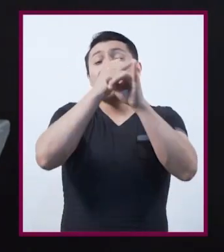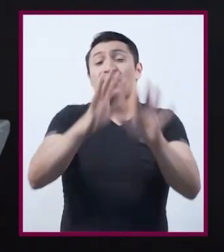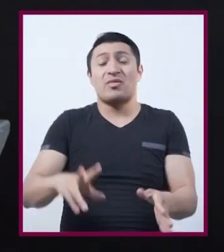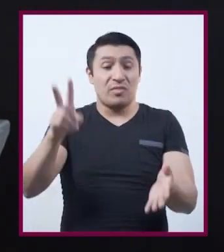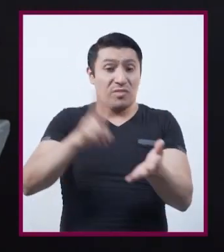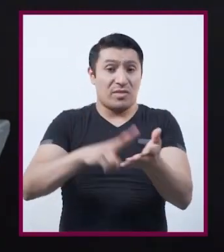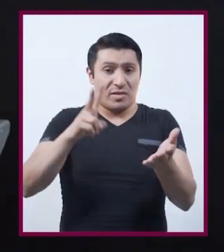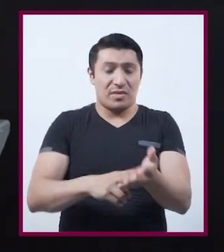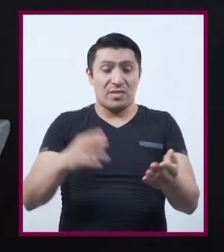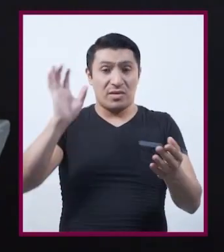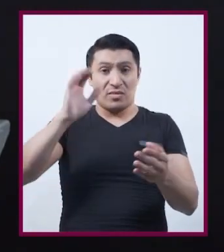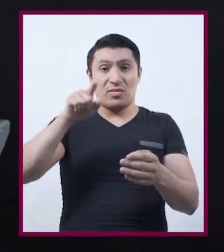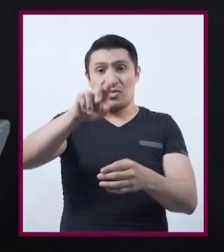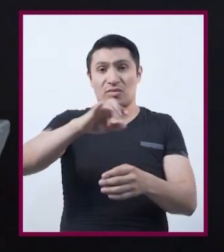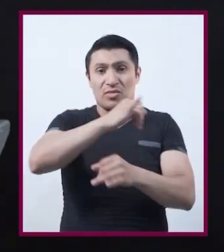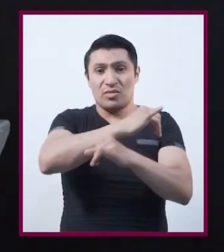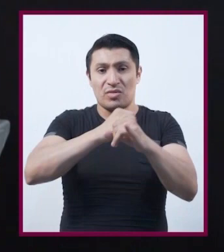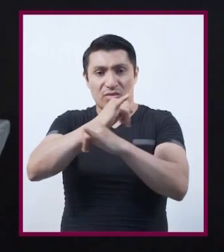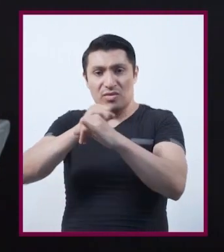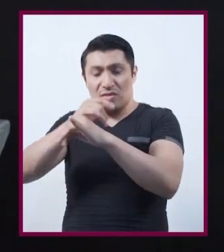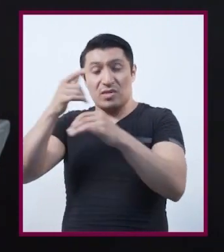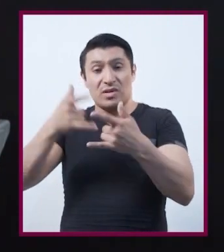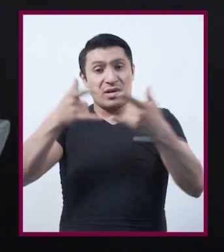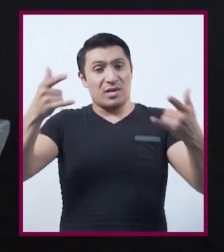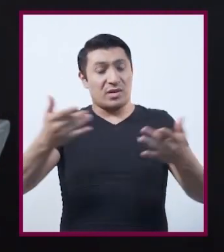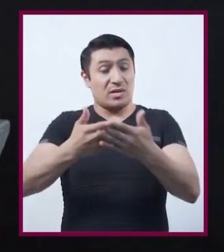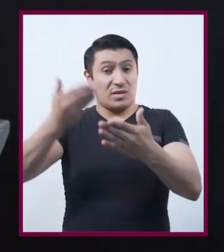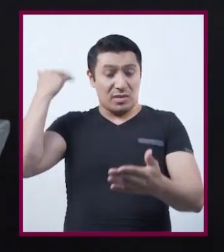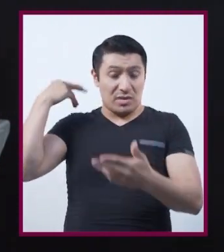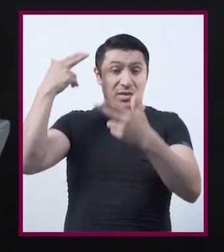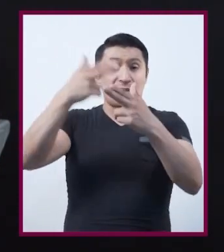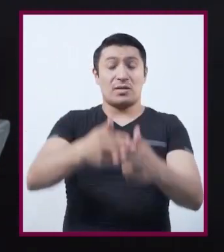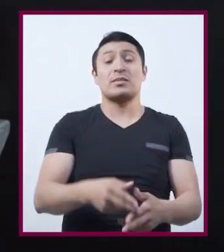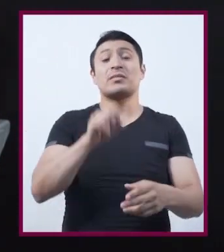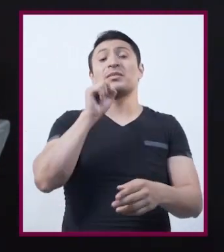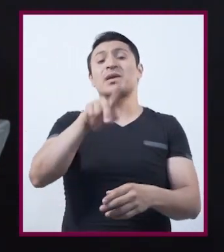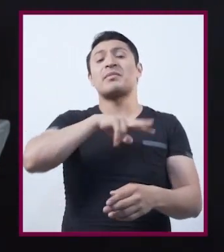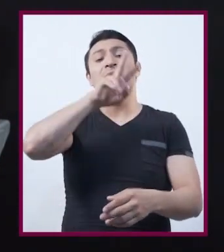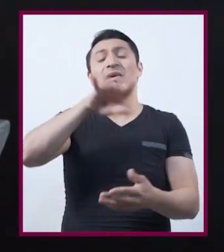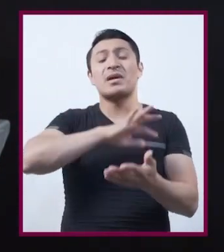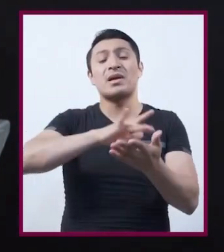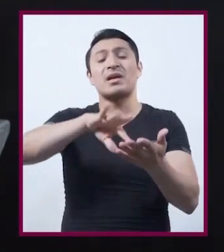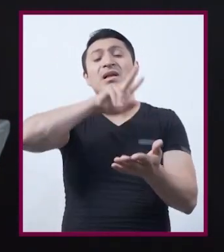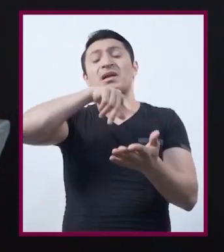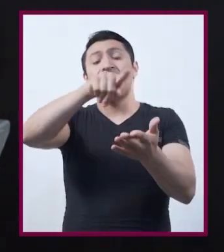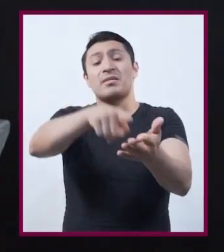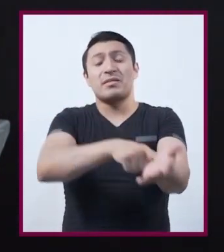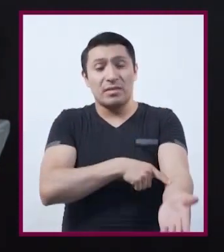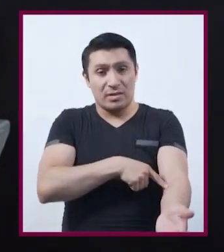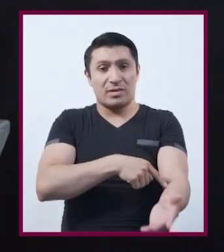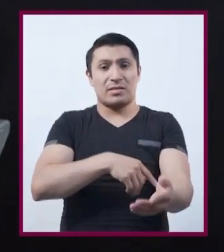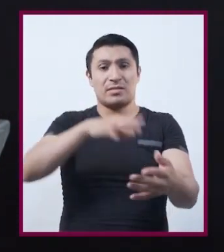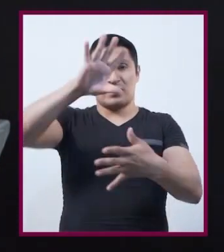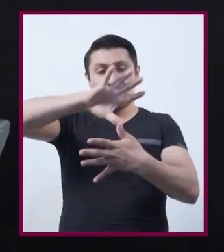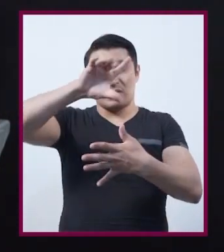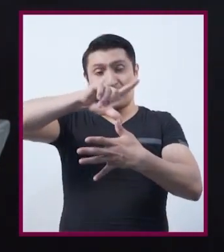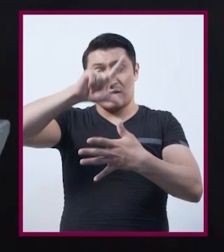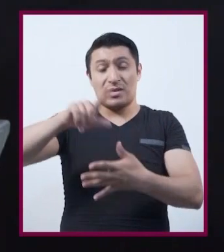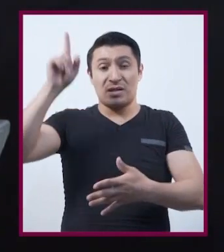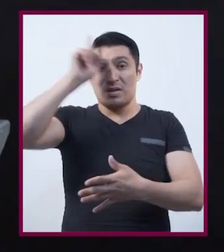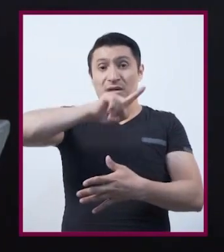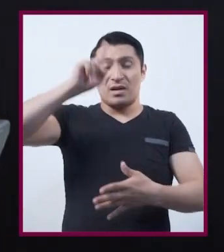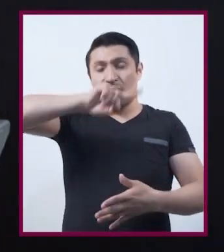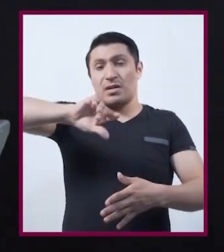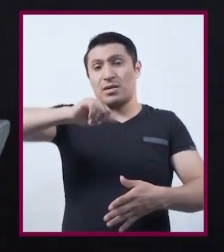llama El libro de los abrazos. En ella leemos: cada persona brilla con luz propia entre todas